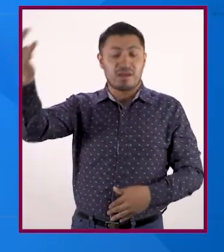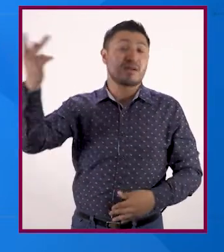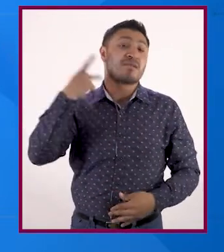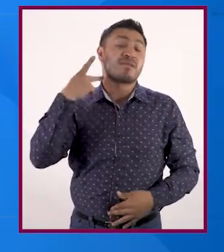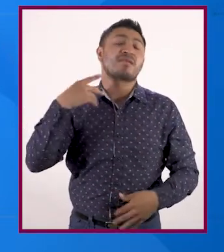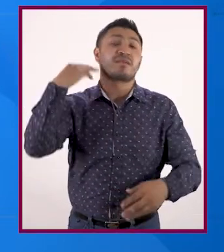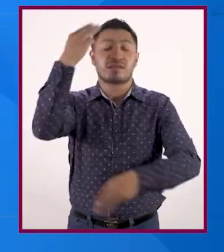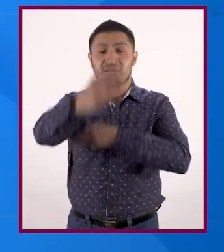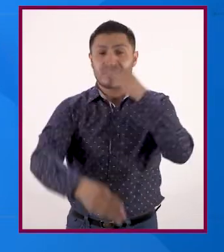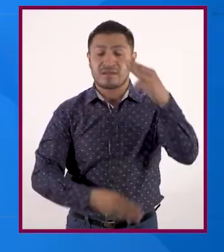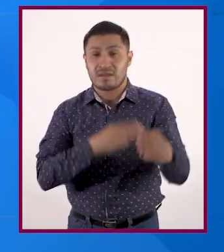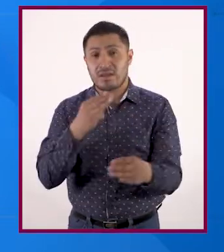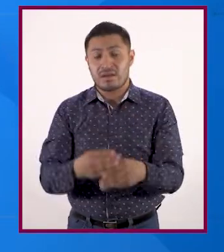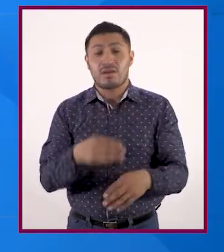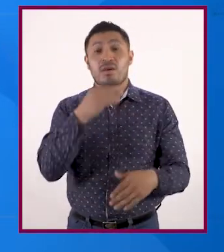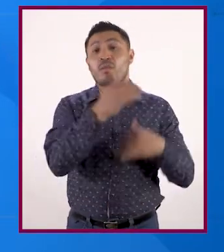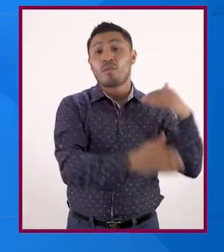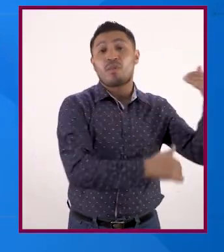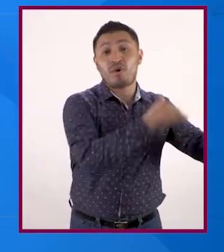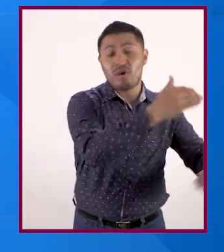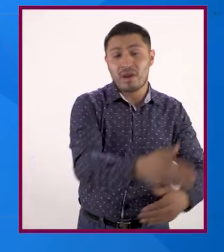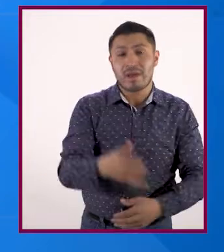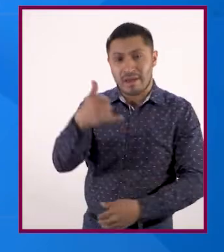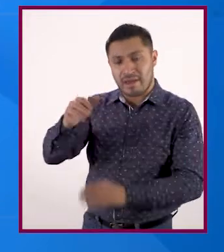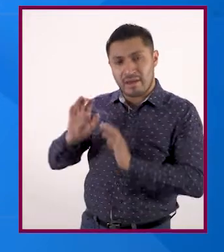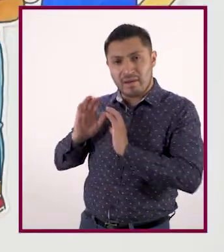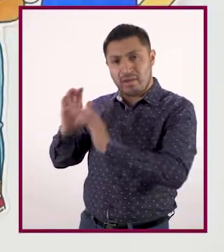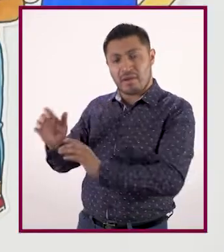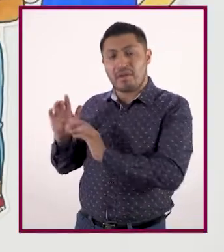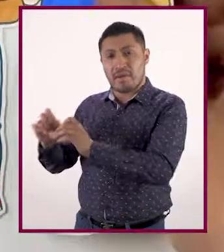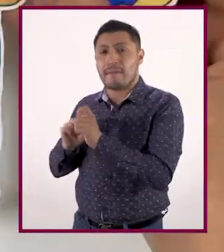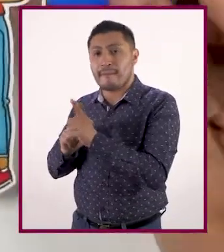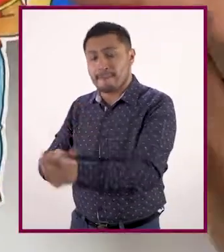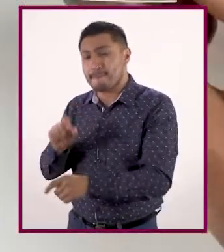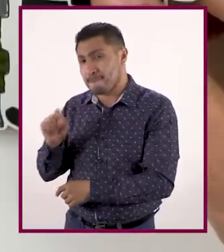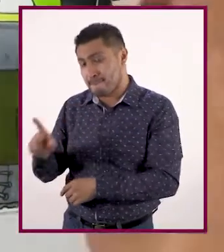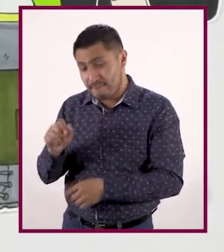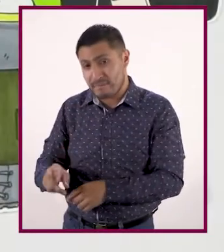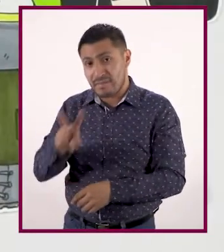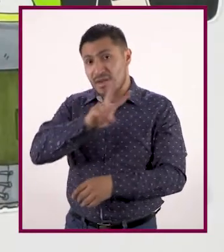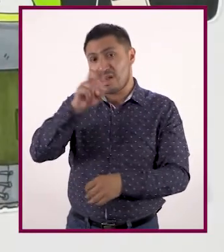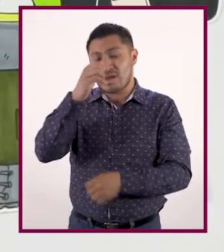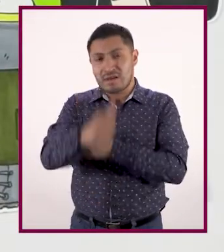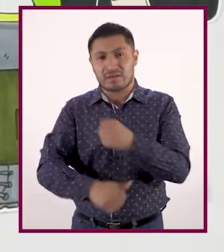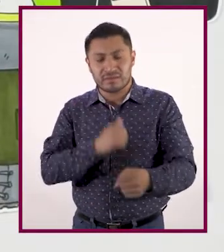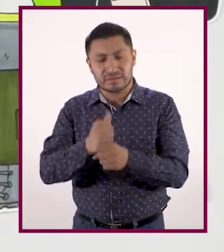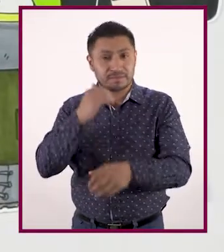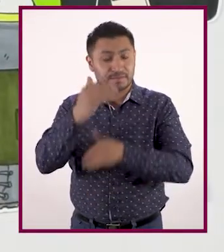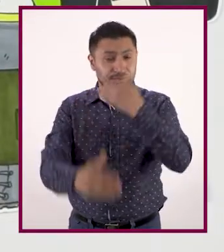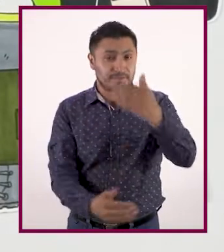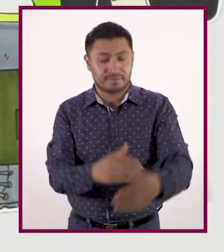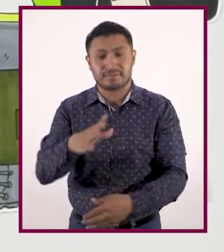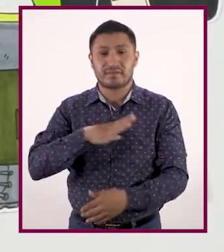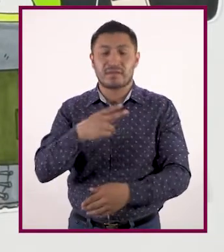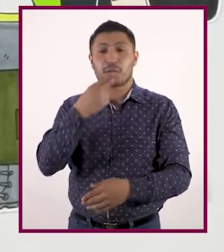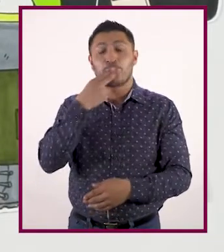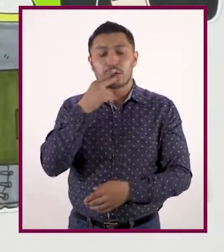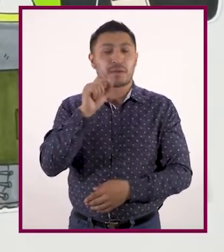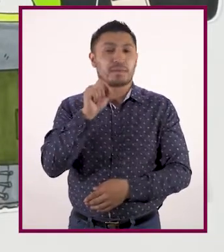en el mundo progresistas y conservadores más de 200 años después seguimos usando esta